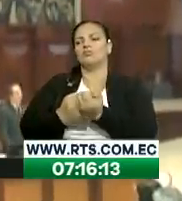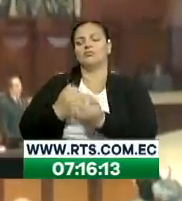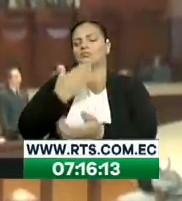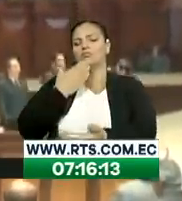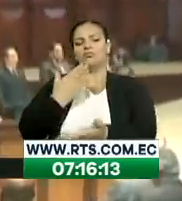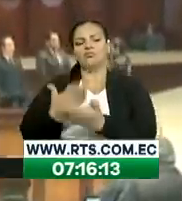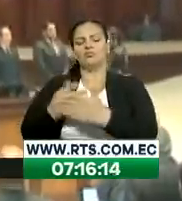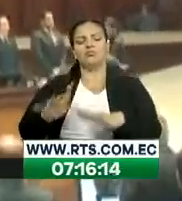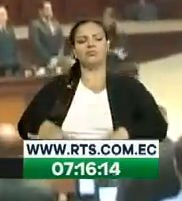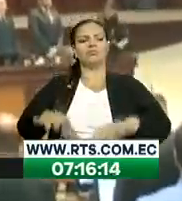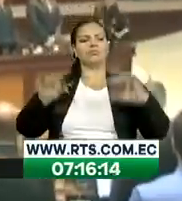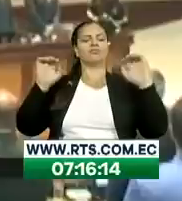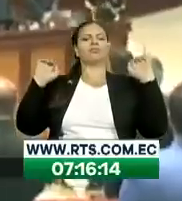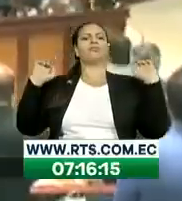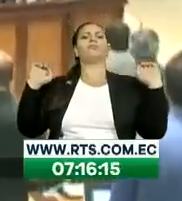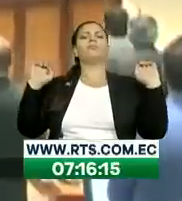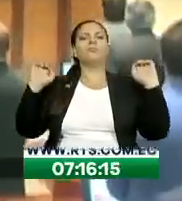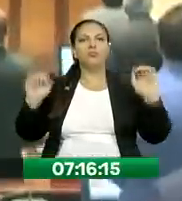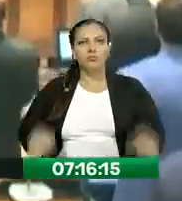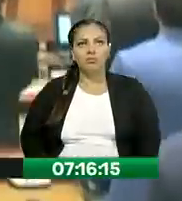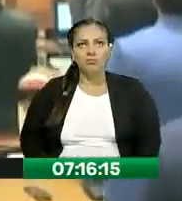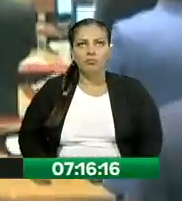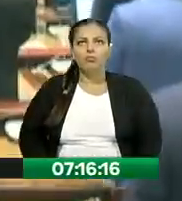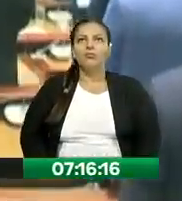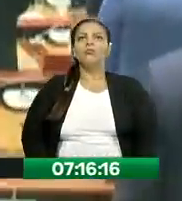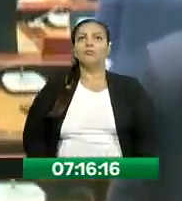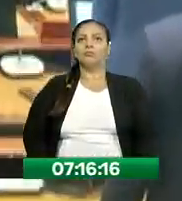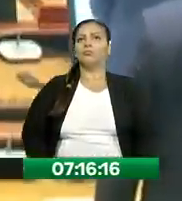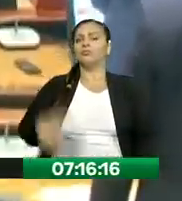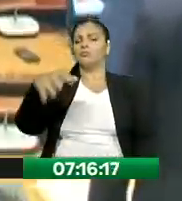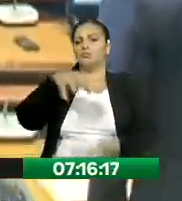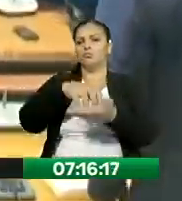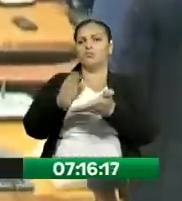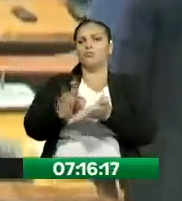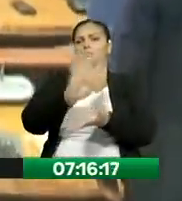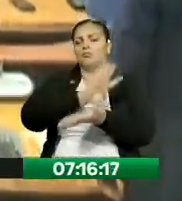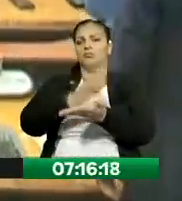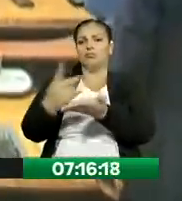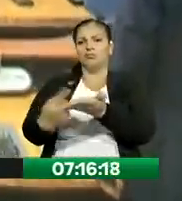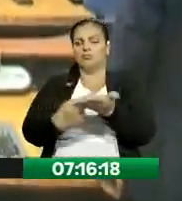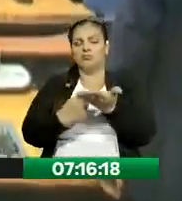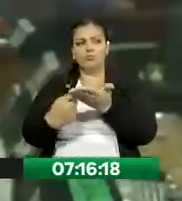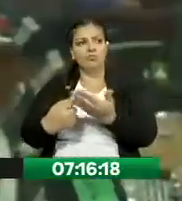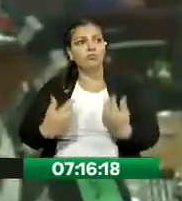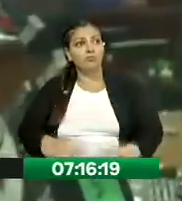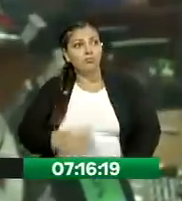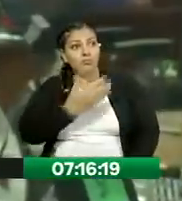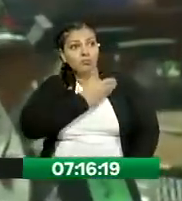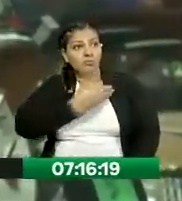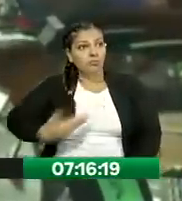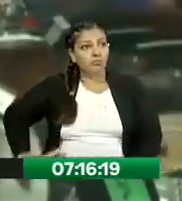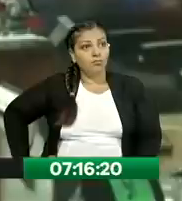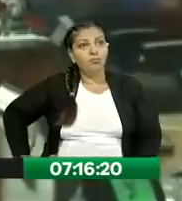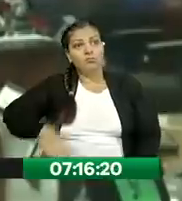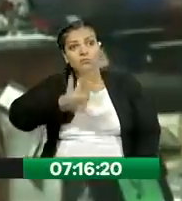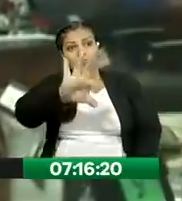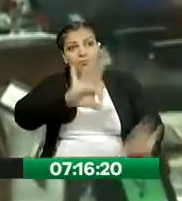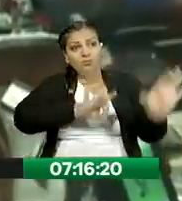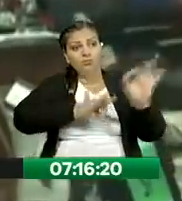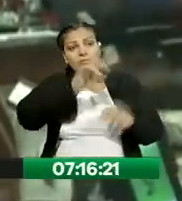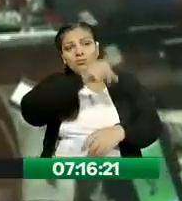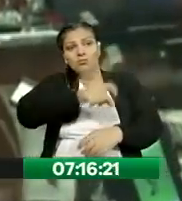vicepresidente quedaba vacante y enseguida en la asamblea se generaban las primeras reacciones ante el anuncio presidencial. En los bloques de oposición se